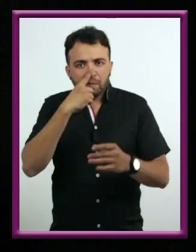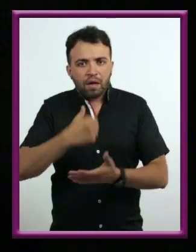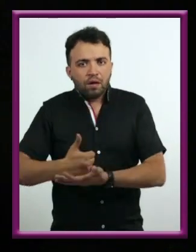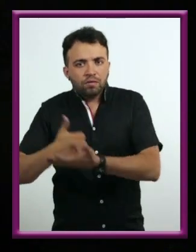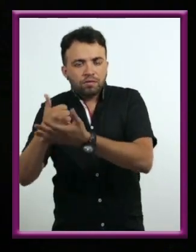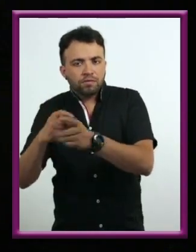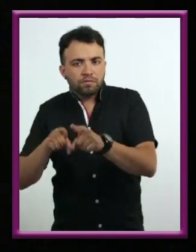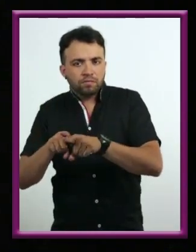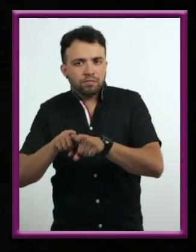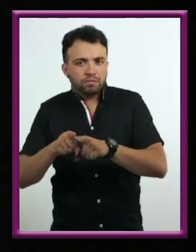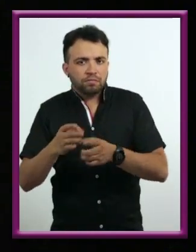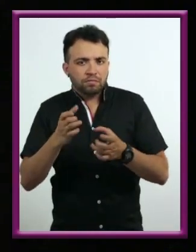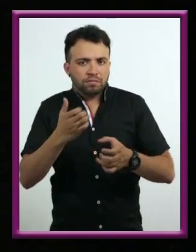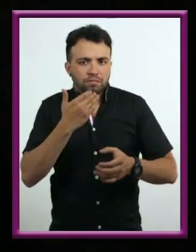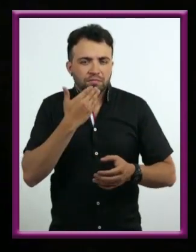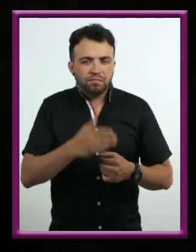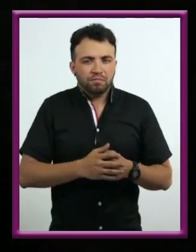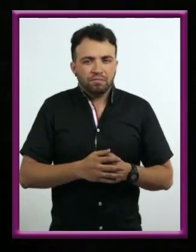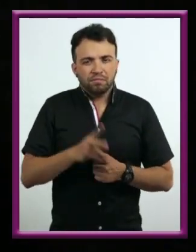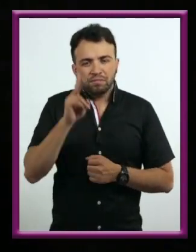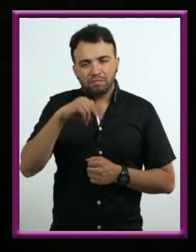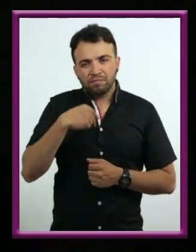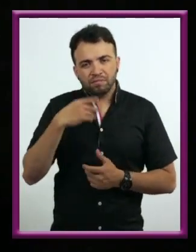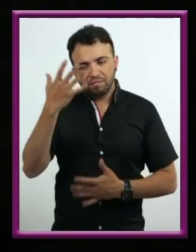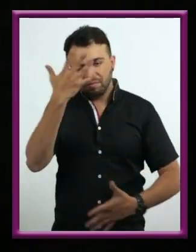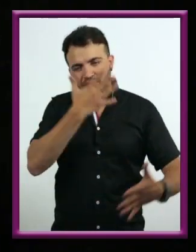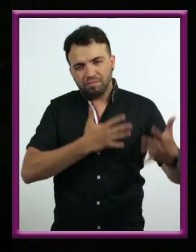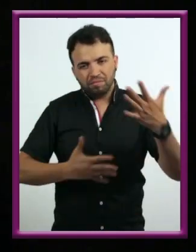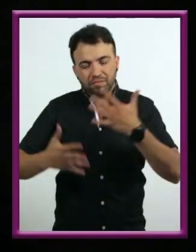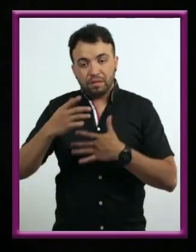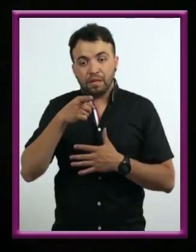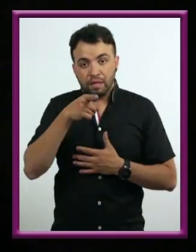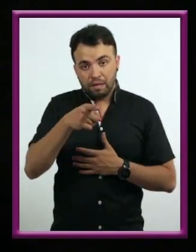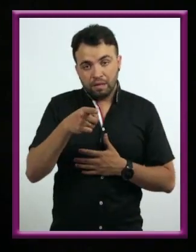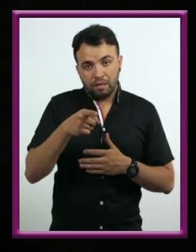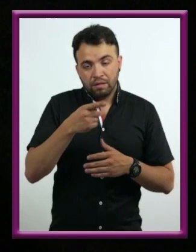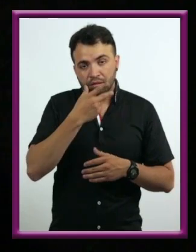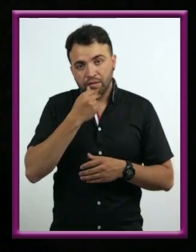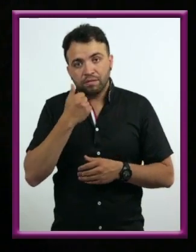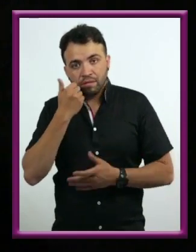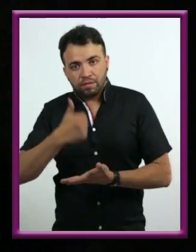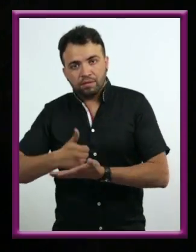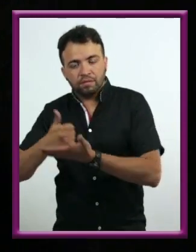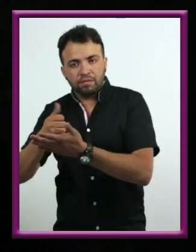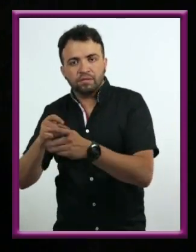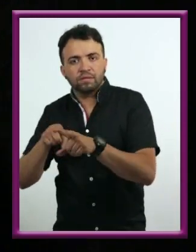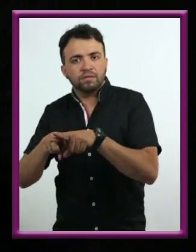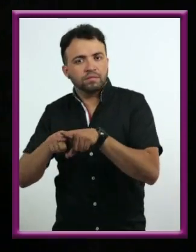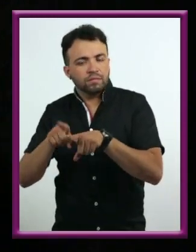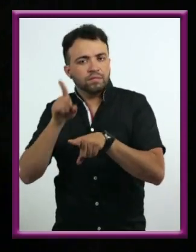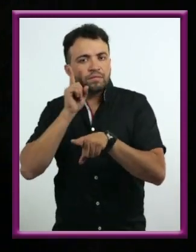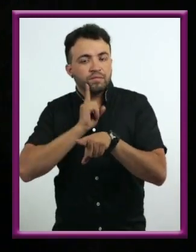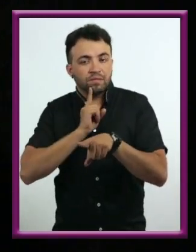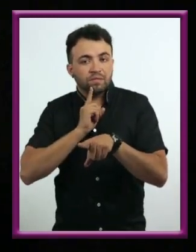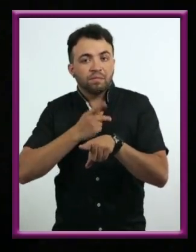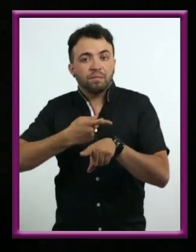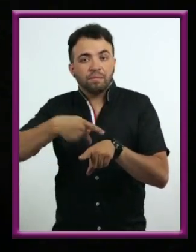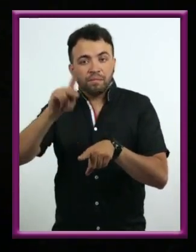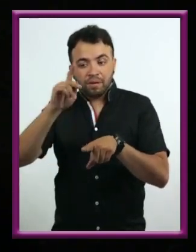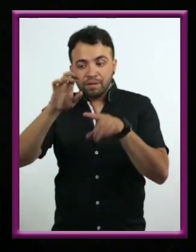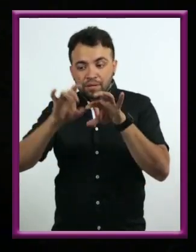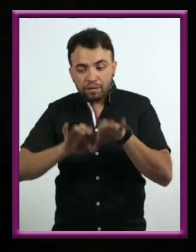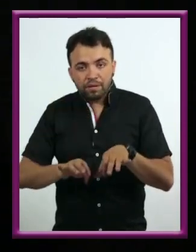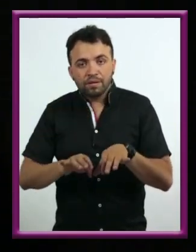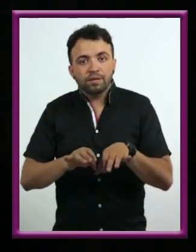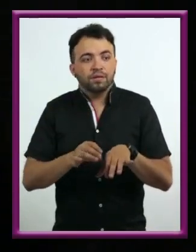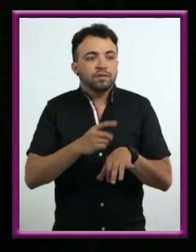buen motivo. ¡Ay, qué lío! Esta situación me recuerda a un cuento que leía mi abuela cuando yo era una niña muy inquieta. Muy